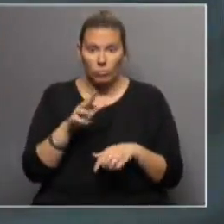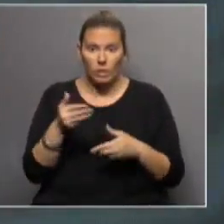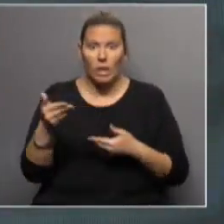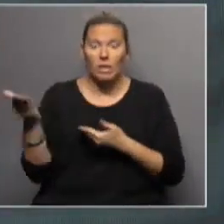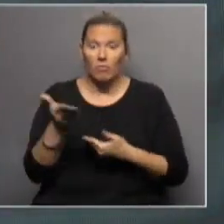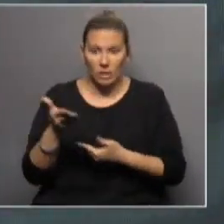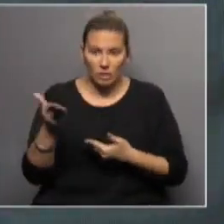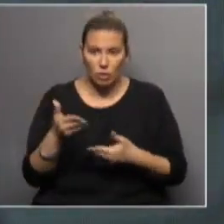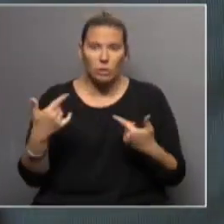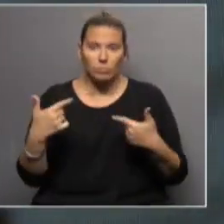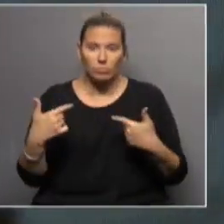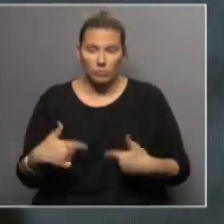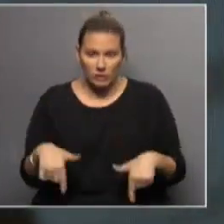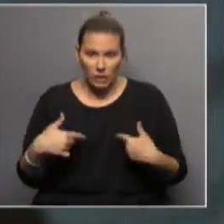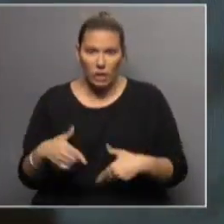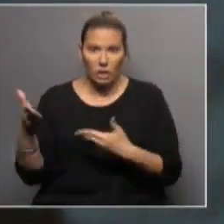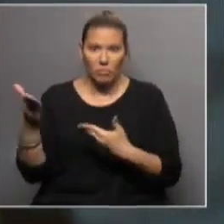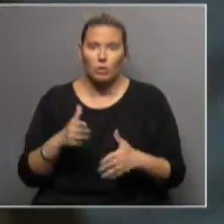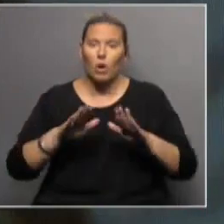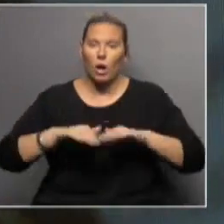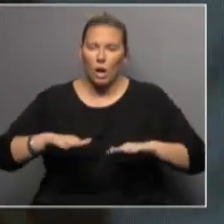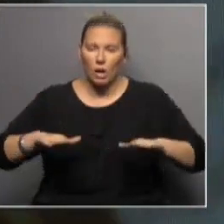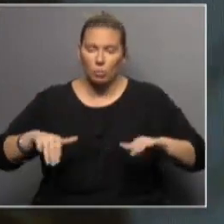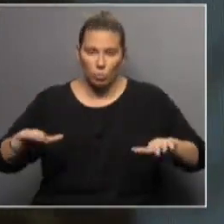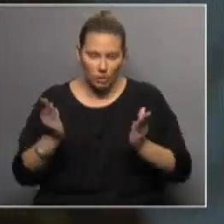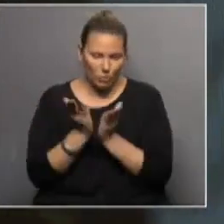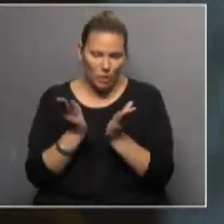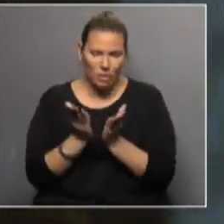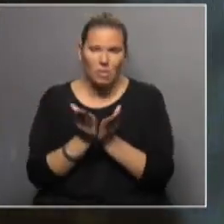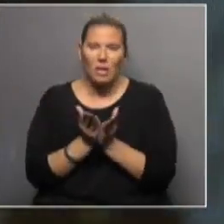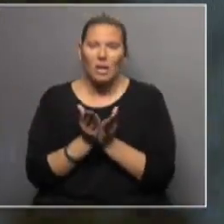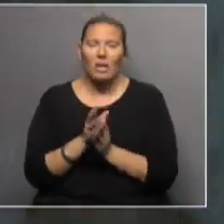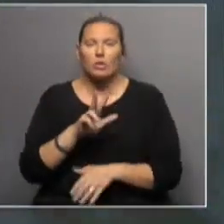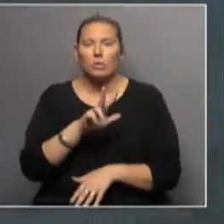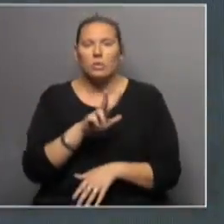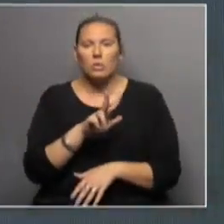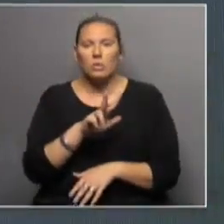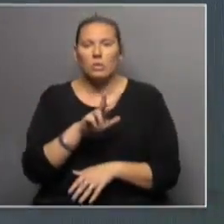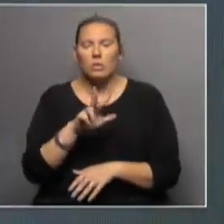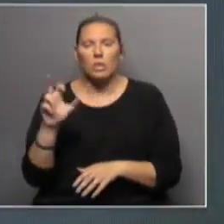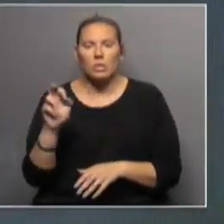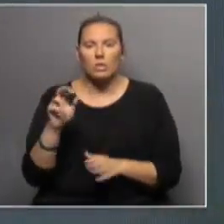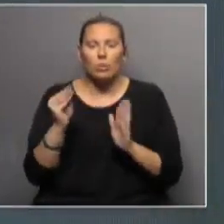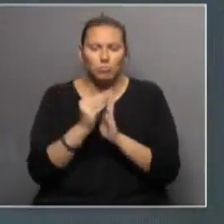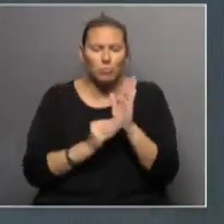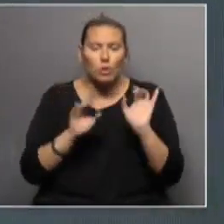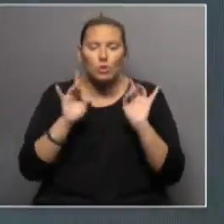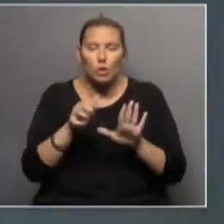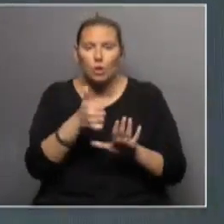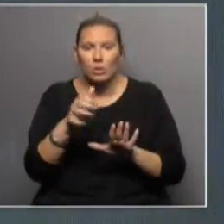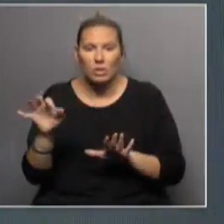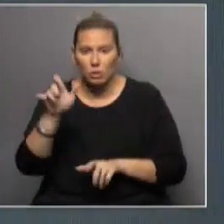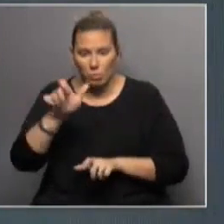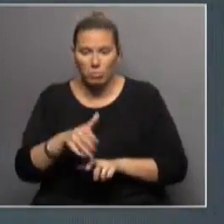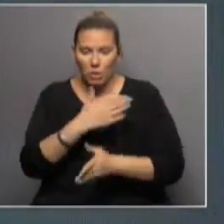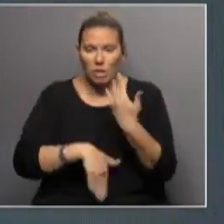invitaciones, porque la Intendenta invitó a los estudiantes como corresponde, eran 300 cupos, se anotaron 600. Sí. Solo estudiantes. Para personas con